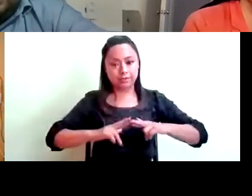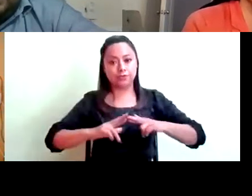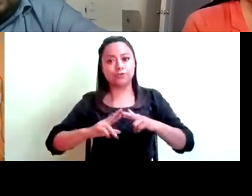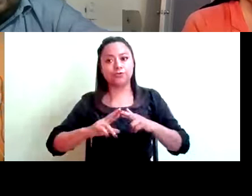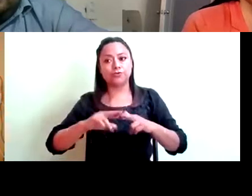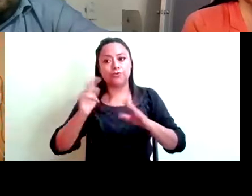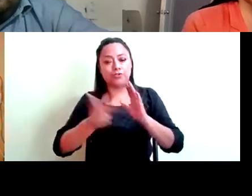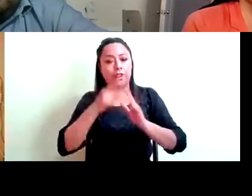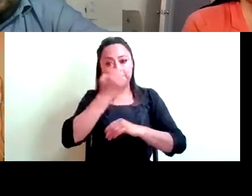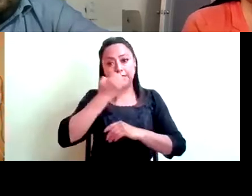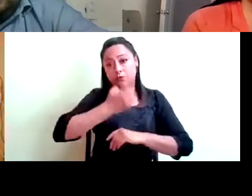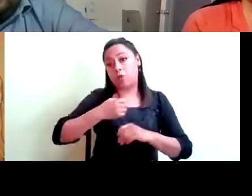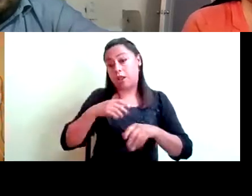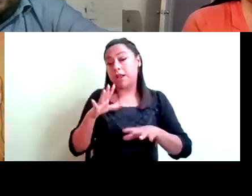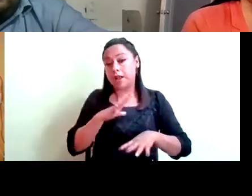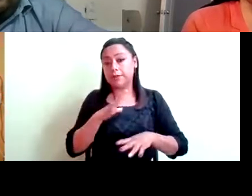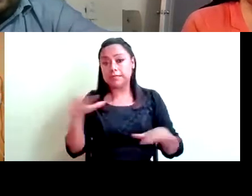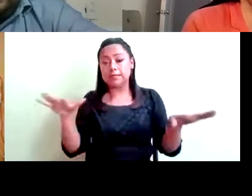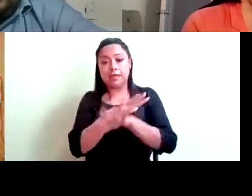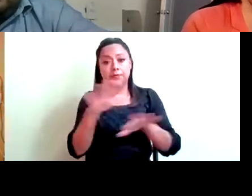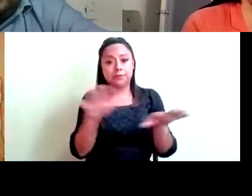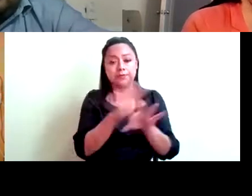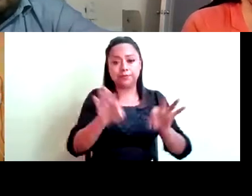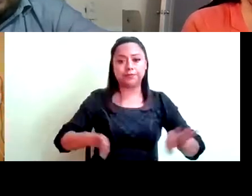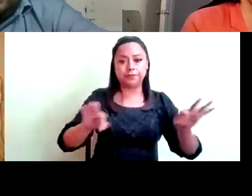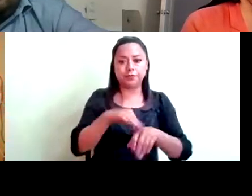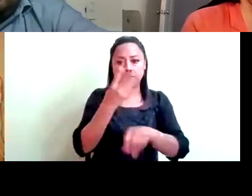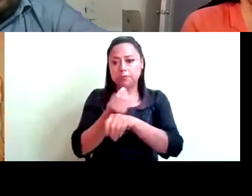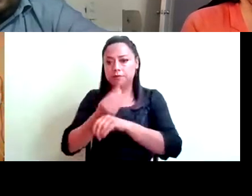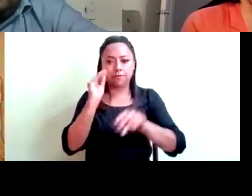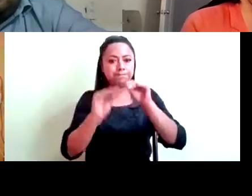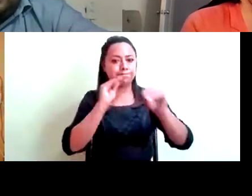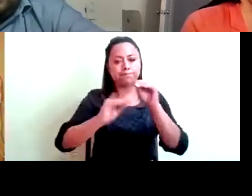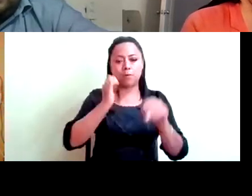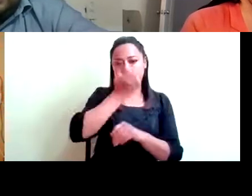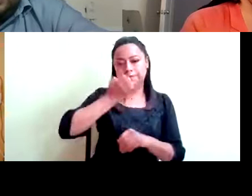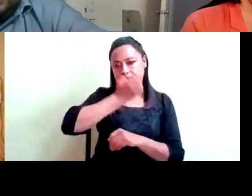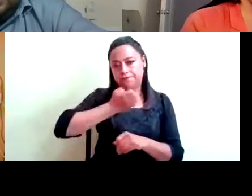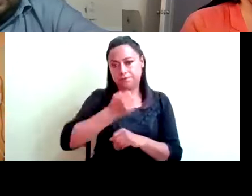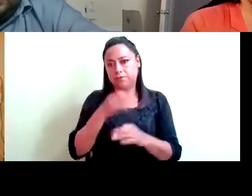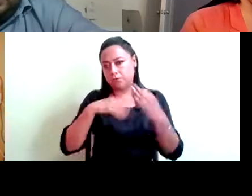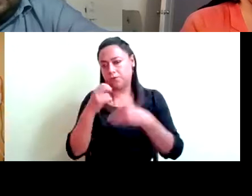en precisamente en el mantenimiento de las escuelas, ¿no? Se generaron condiciones importantes.